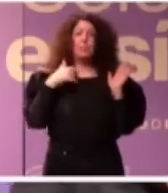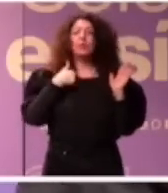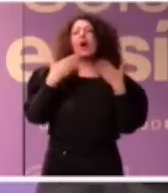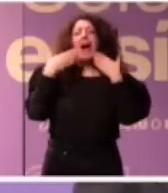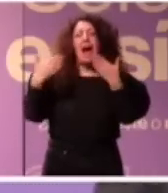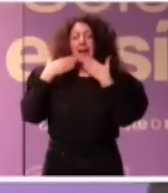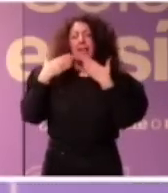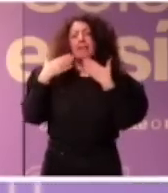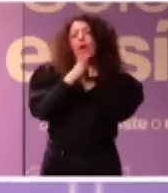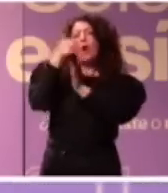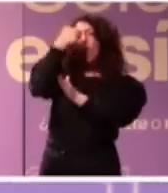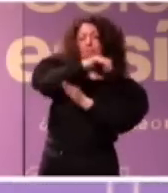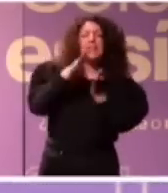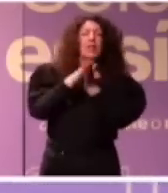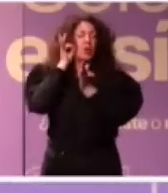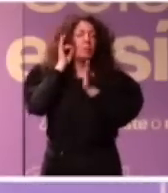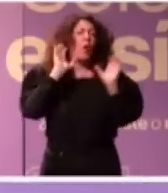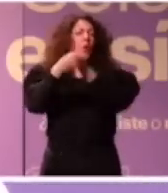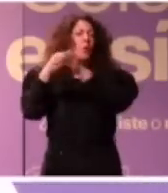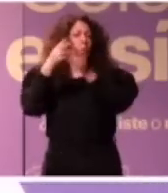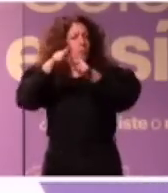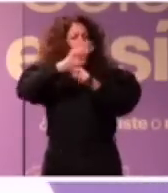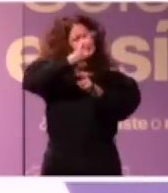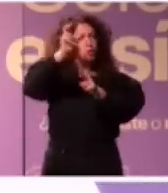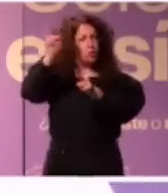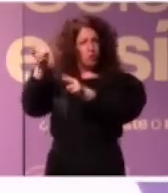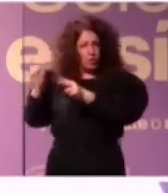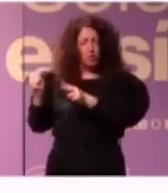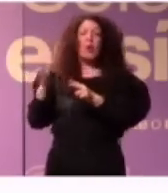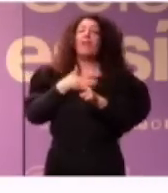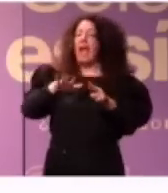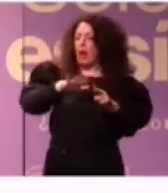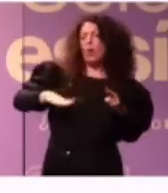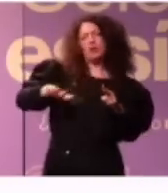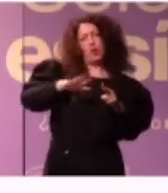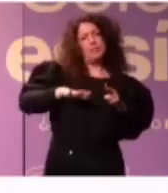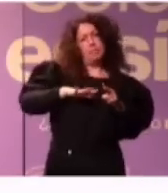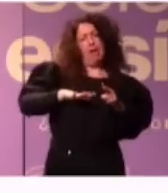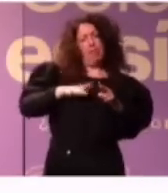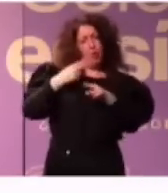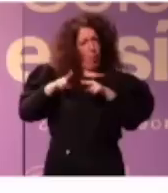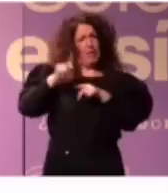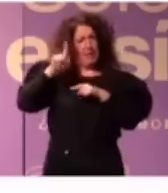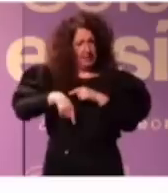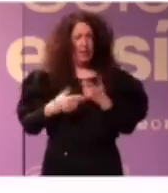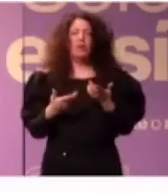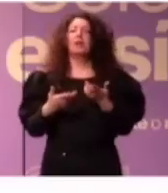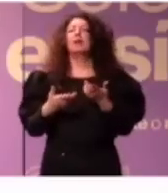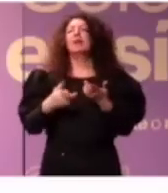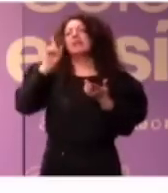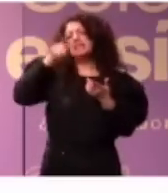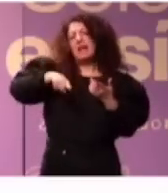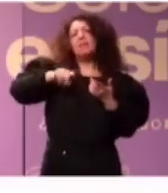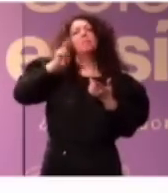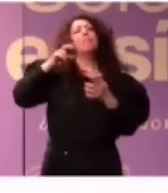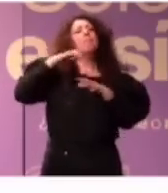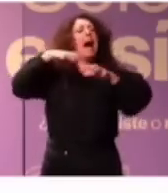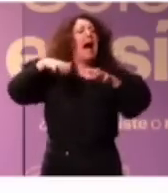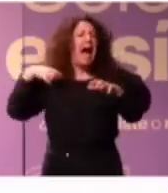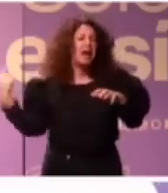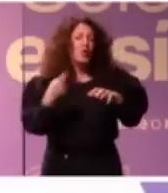los compañeros y compañeras de otras fuerzas políticas, tanto de nuestro espacio político como de la mayoría